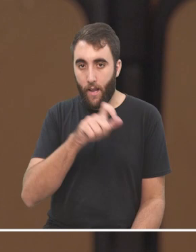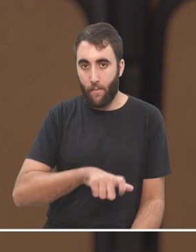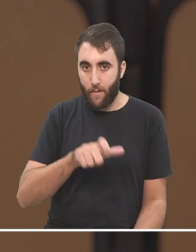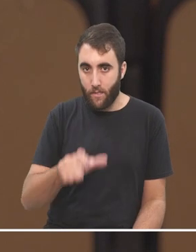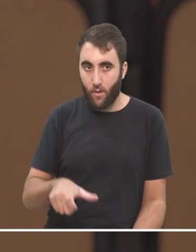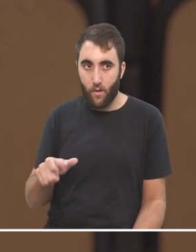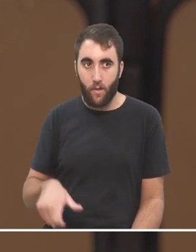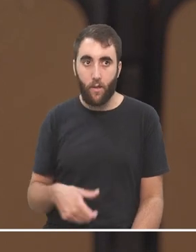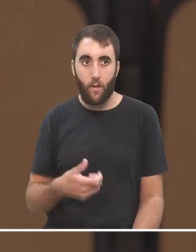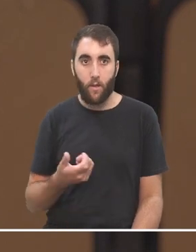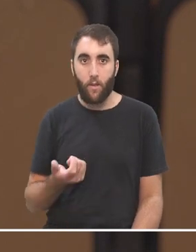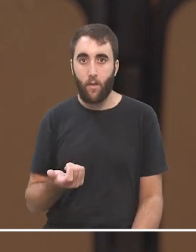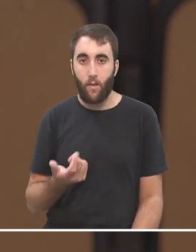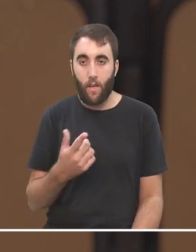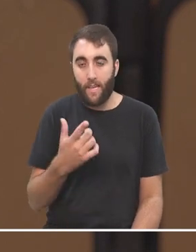es